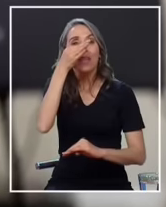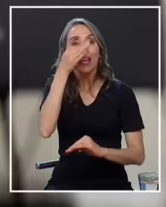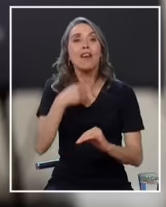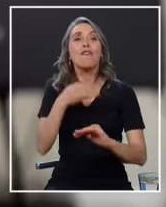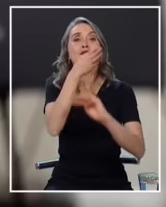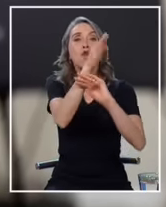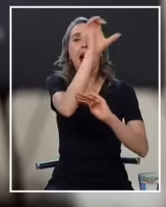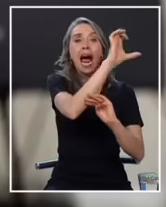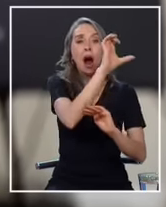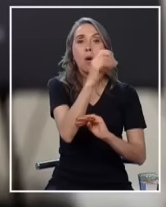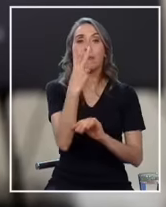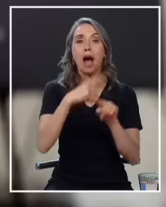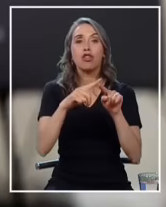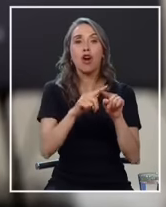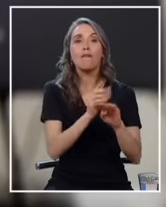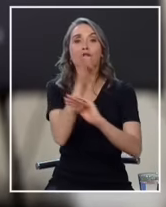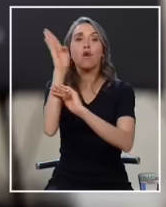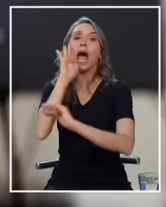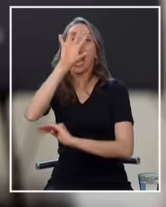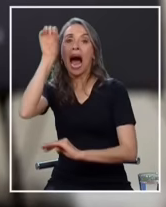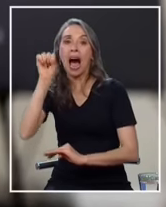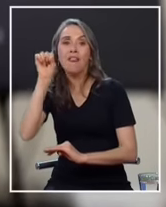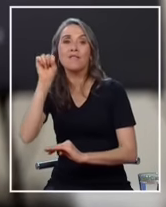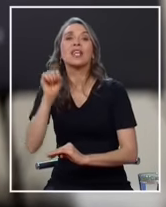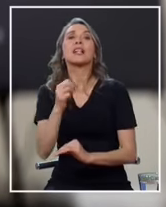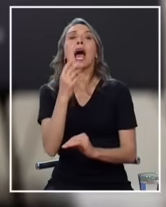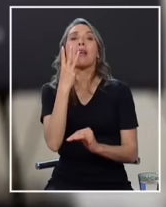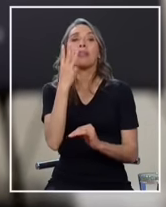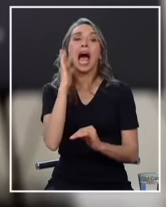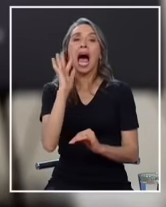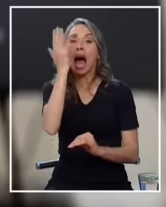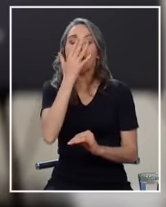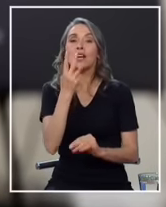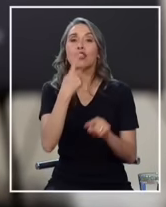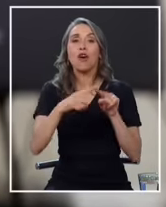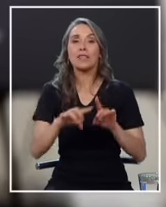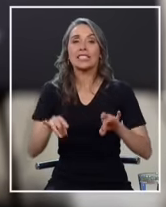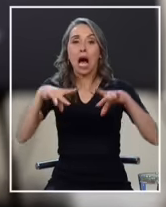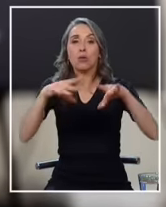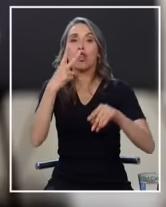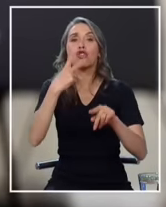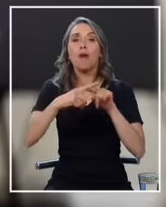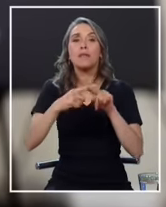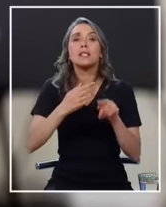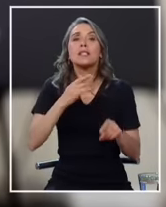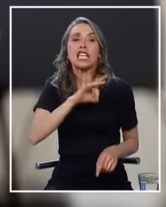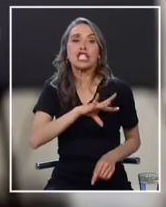en Europa, he ido dos veces a África, tres veces a Australia, dos veces a la Antártida.